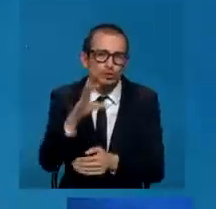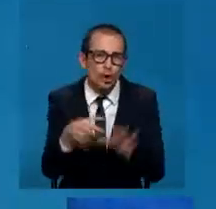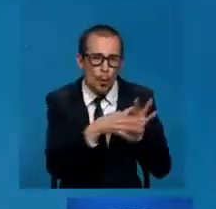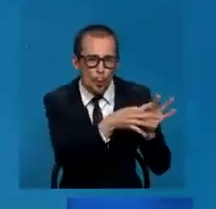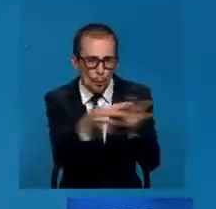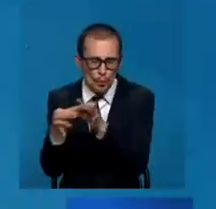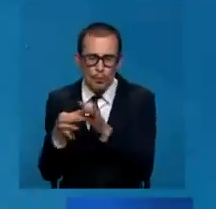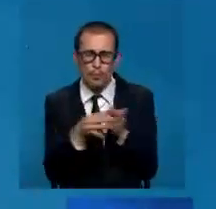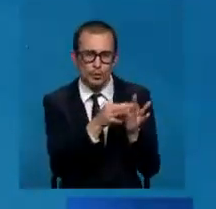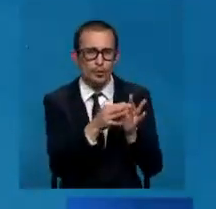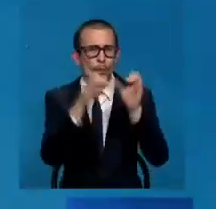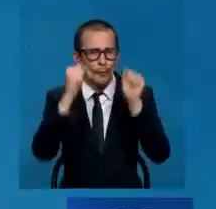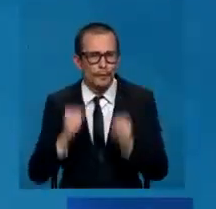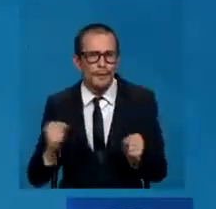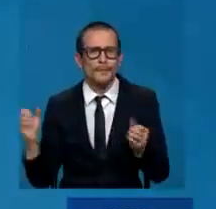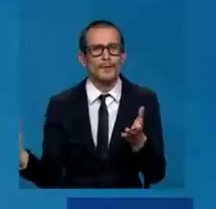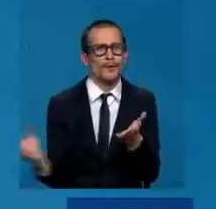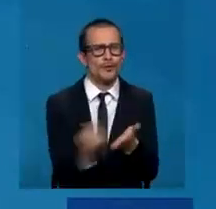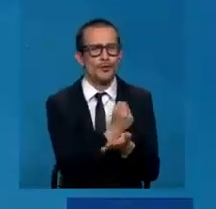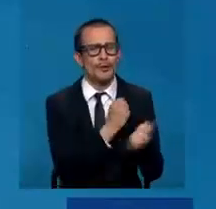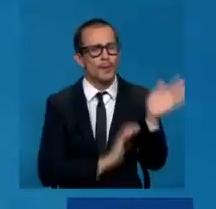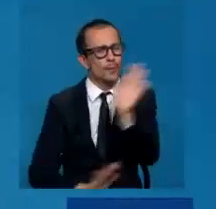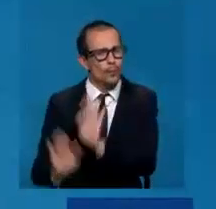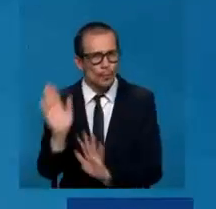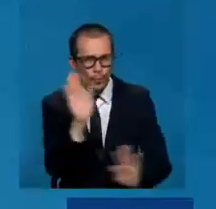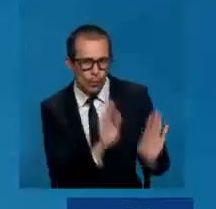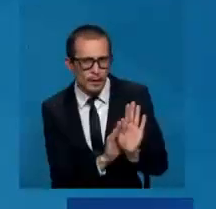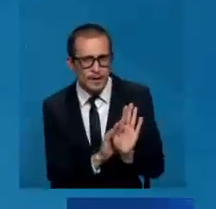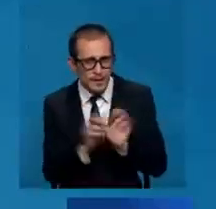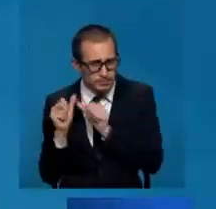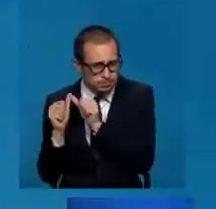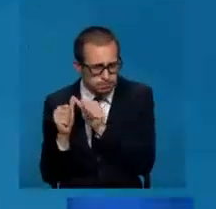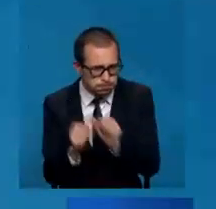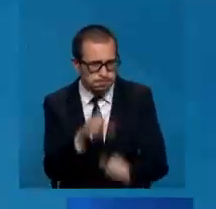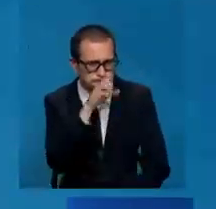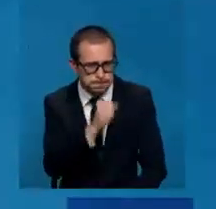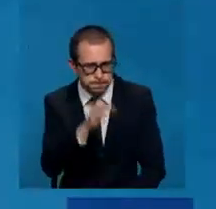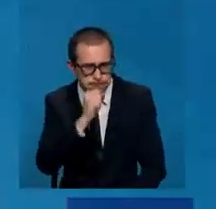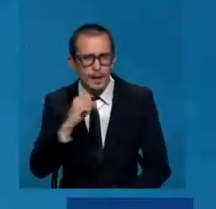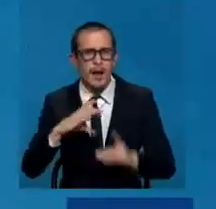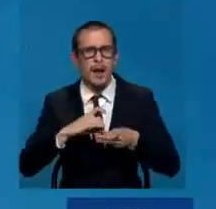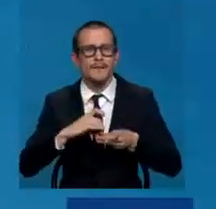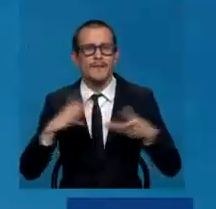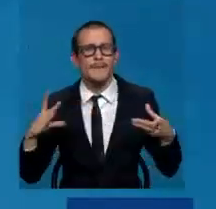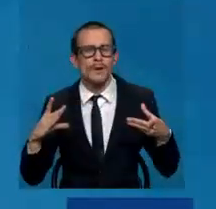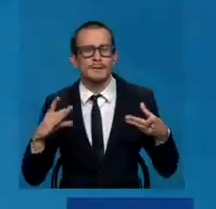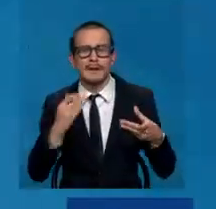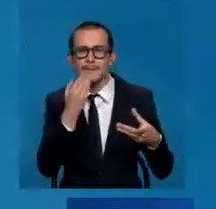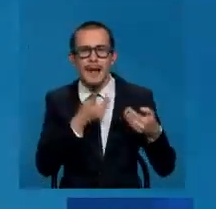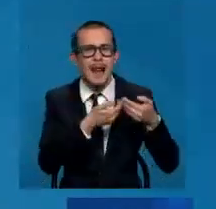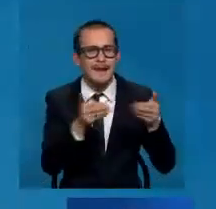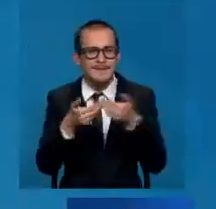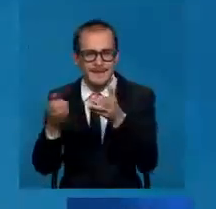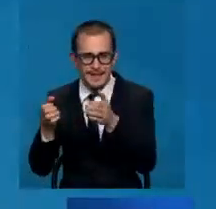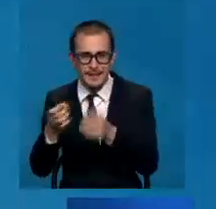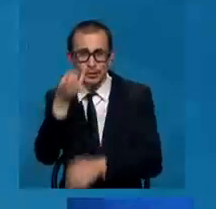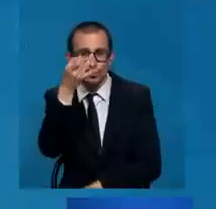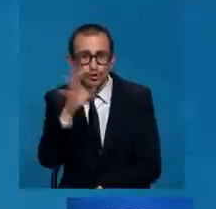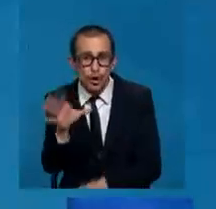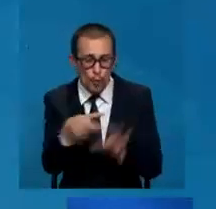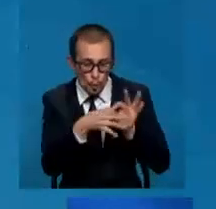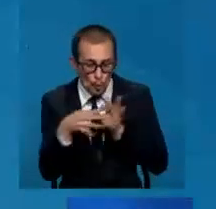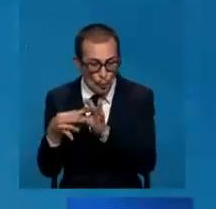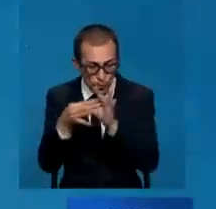unidos lograremos resguardar y conservar nuestra democracia y nuestras libertades. Y solo